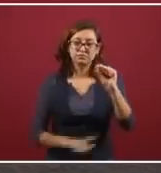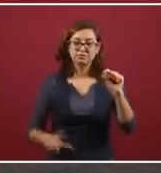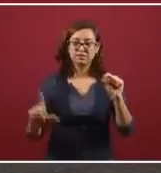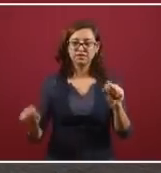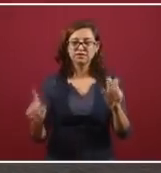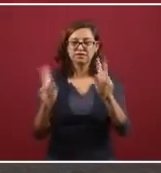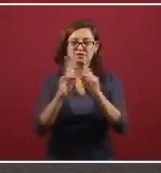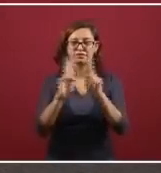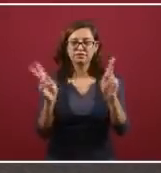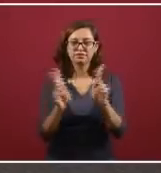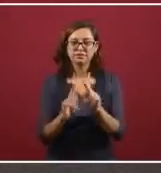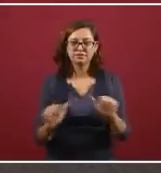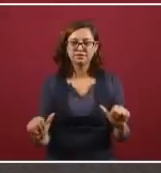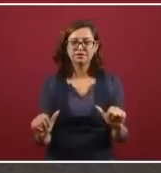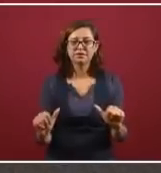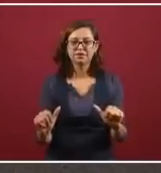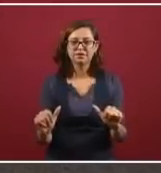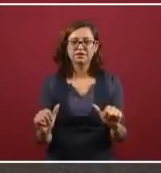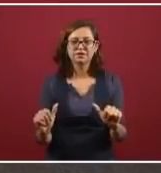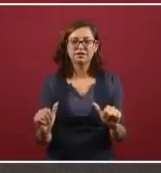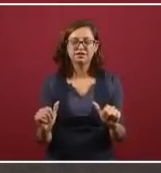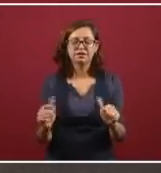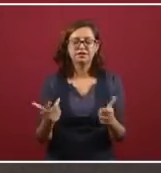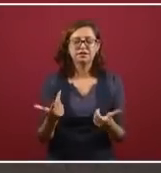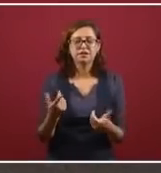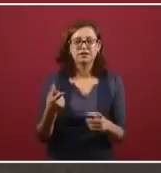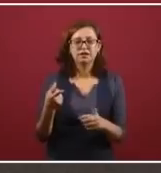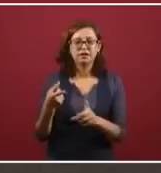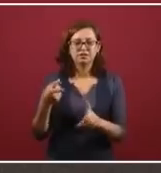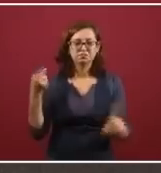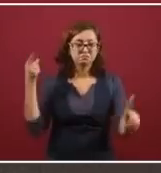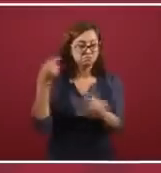tranquilidad. Ha sido lo más